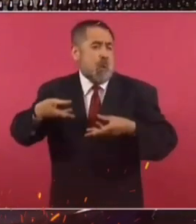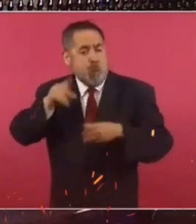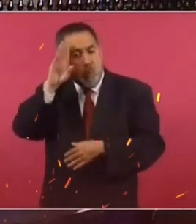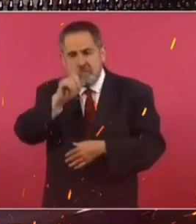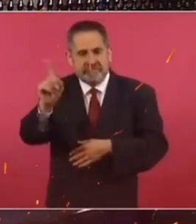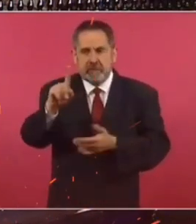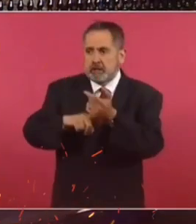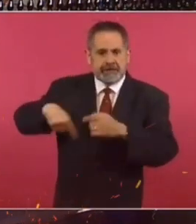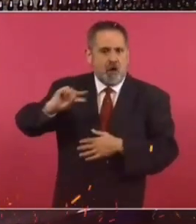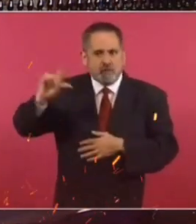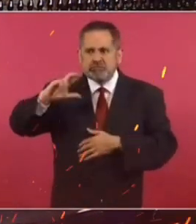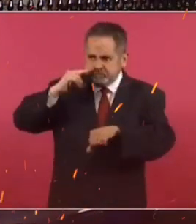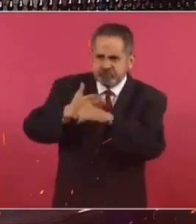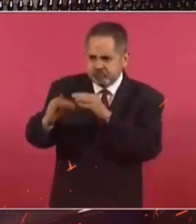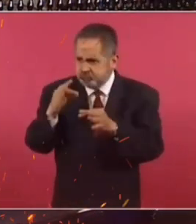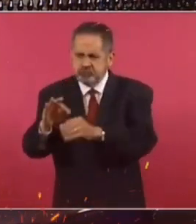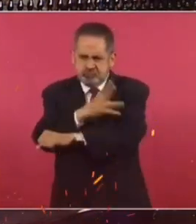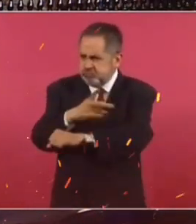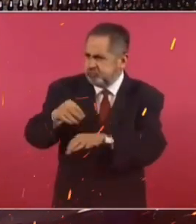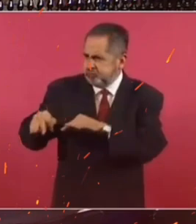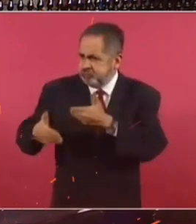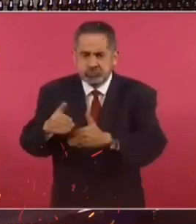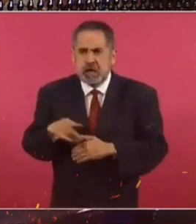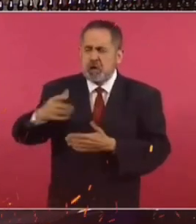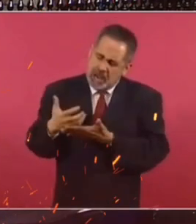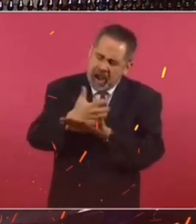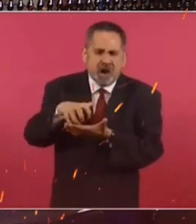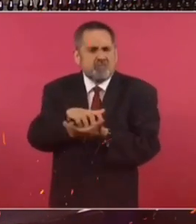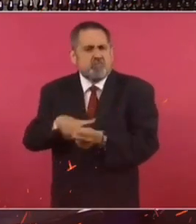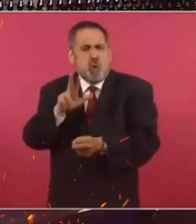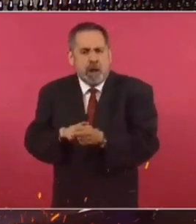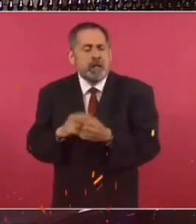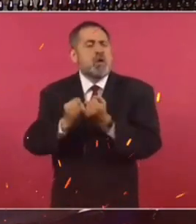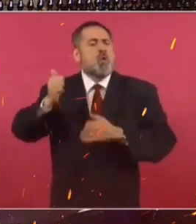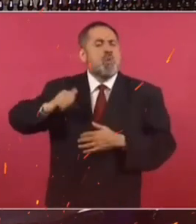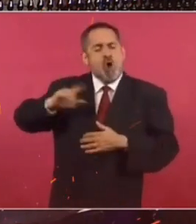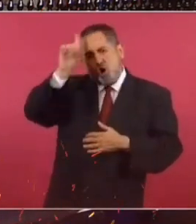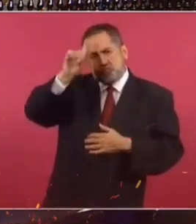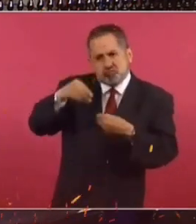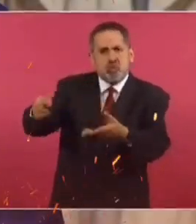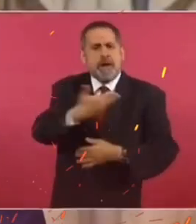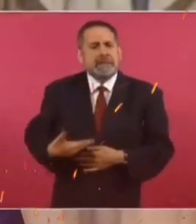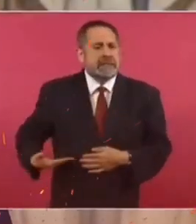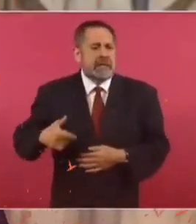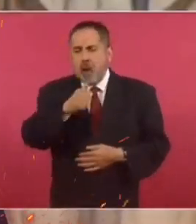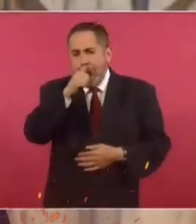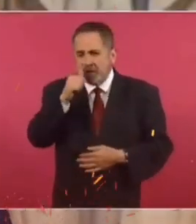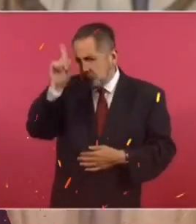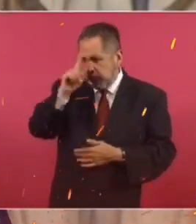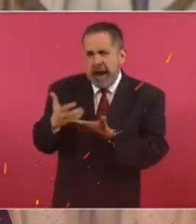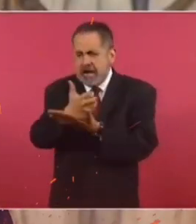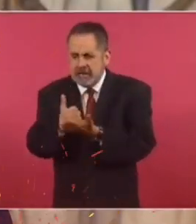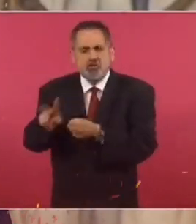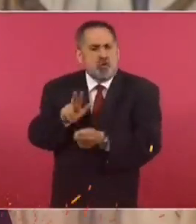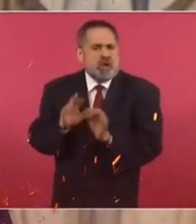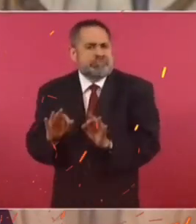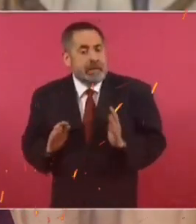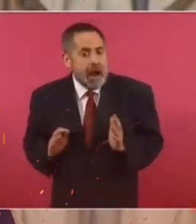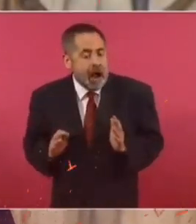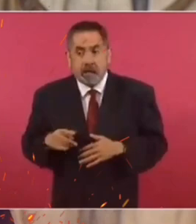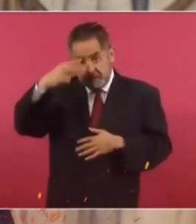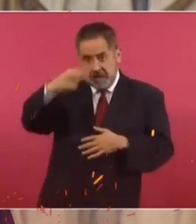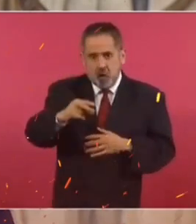con eficiencia, responsabilidad y honradez. Viven en la justa medianía, como lo recomendaba el presidente Benito Juárez. México está